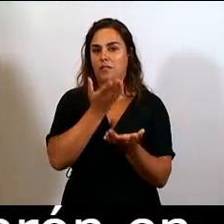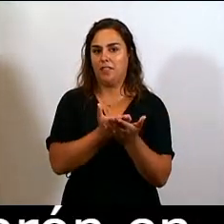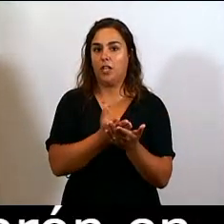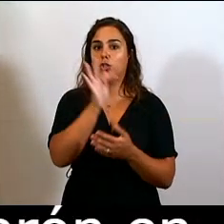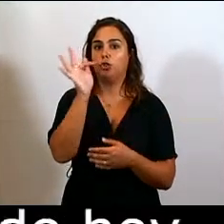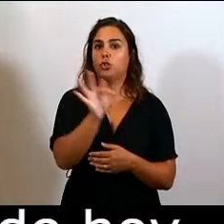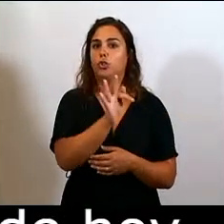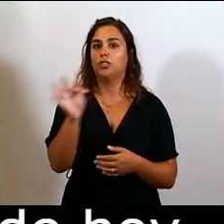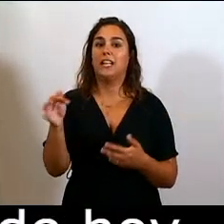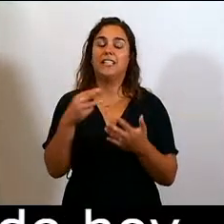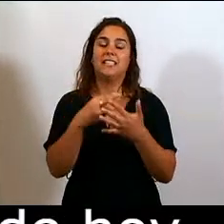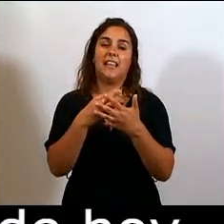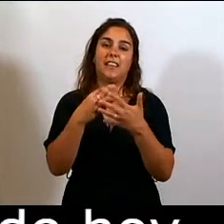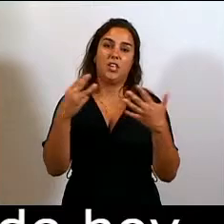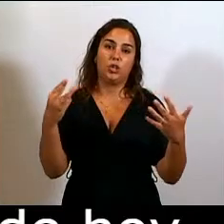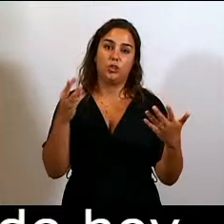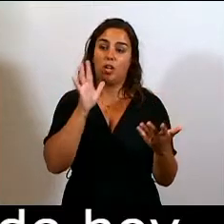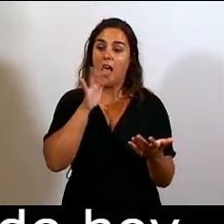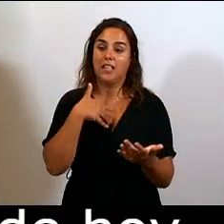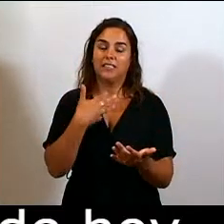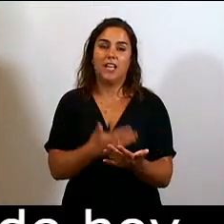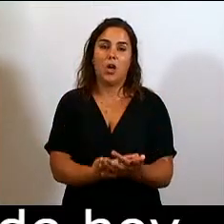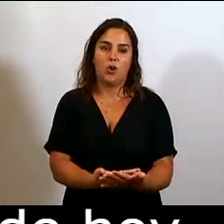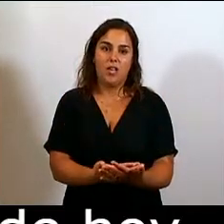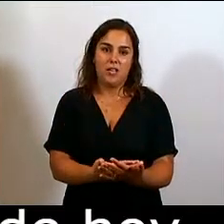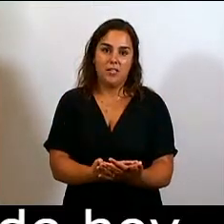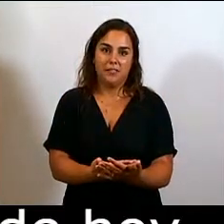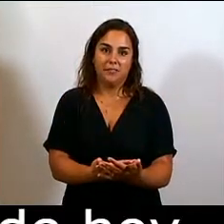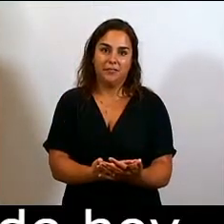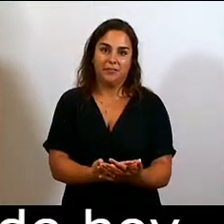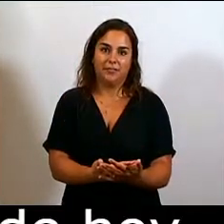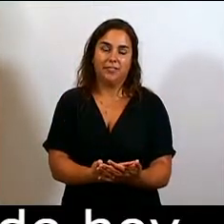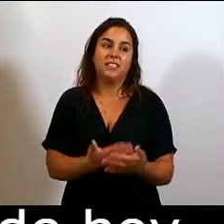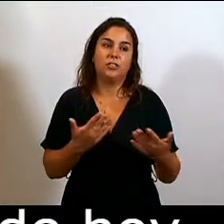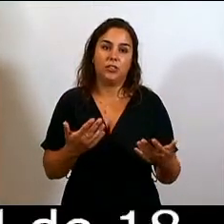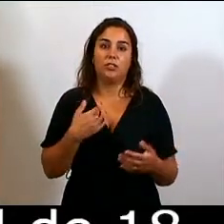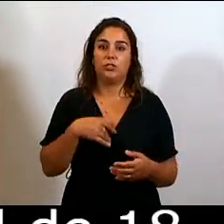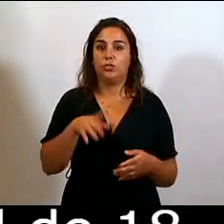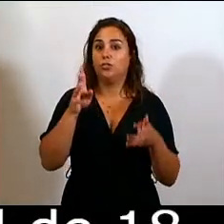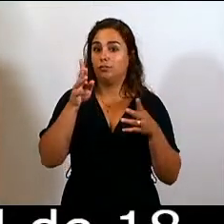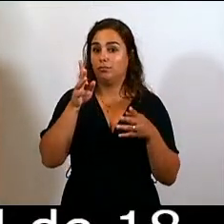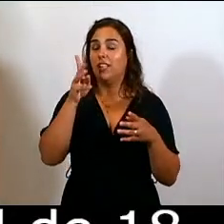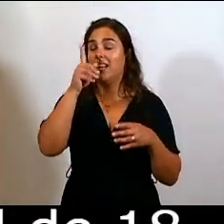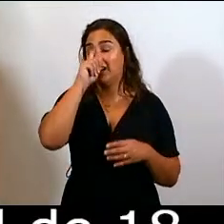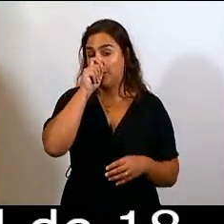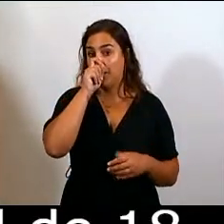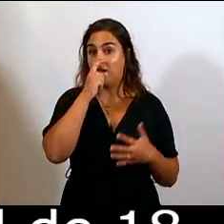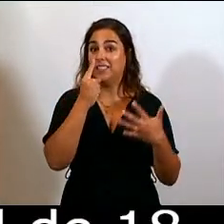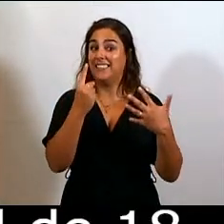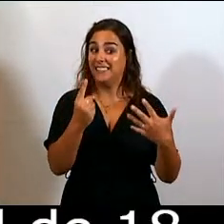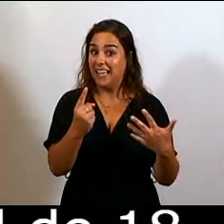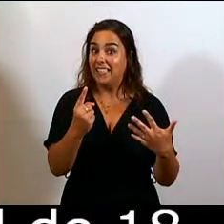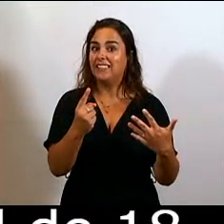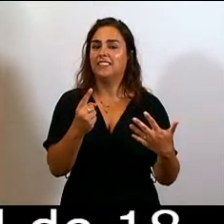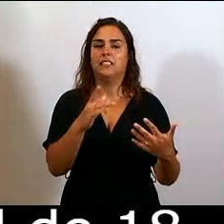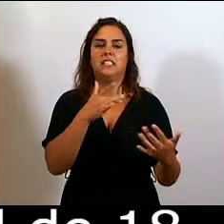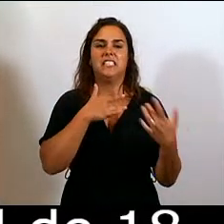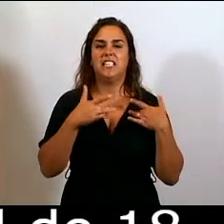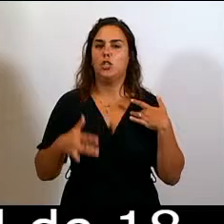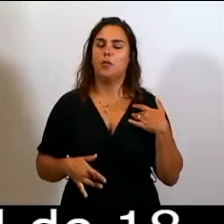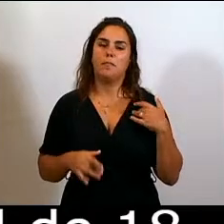total de 18 casos hasta este momento notificados, de los cuales, les recuerdo, 6 de ellos eran casos